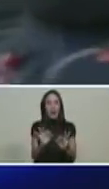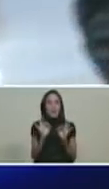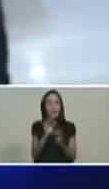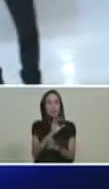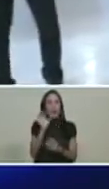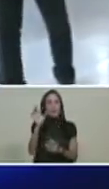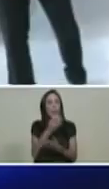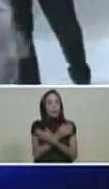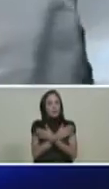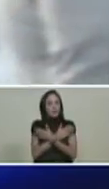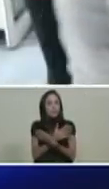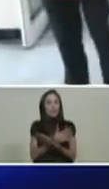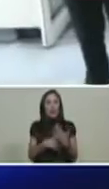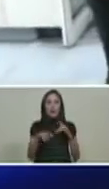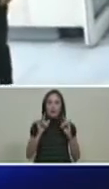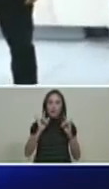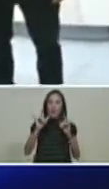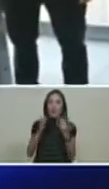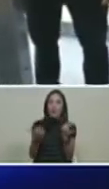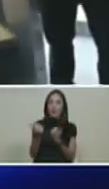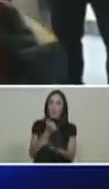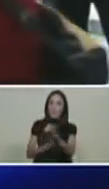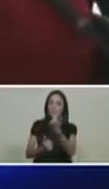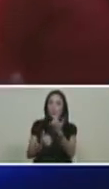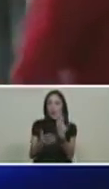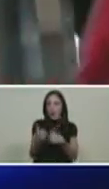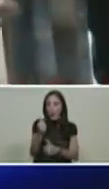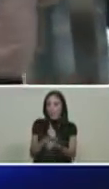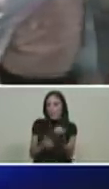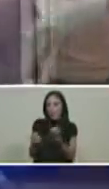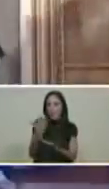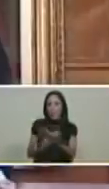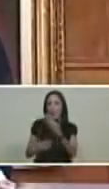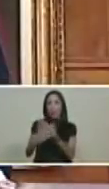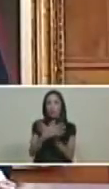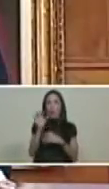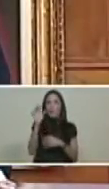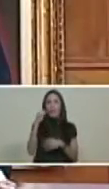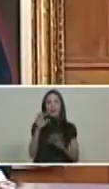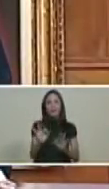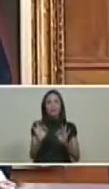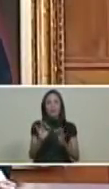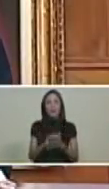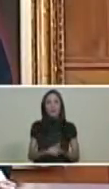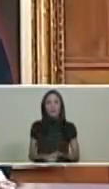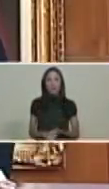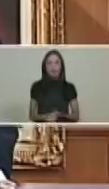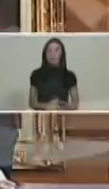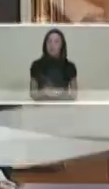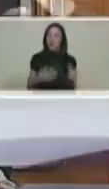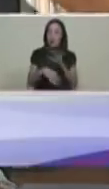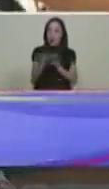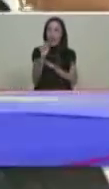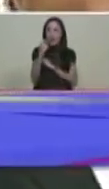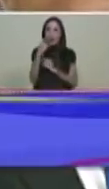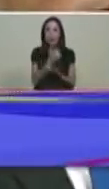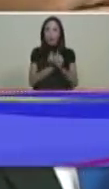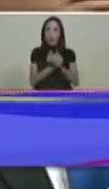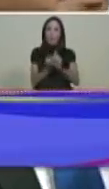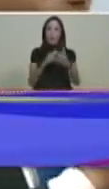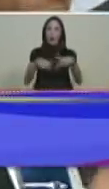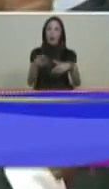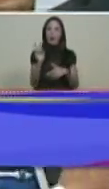de calor humano de solidaridad de sensibilidad somos un país de gente especial y debemos aprender a valorar eso